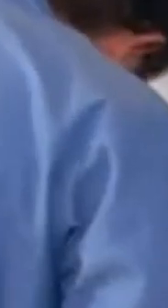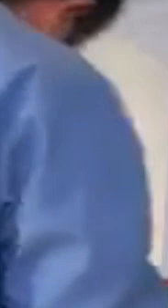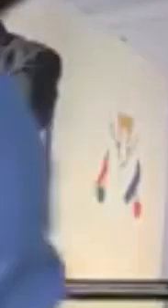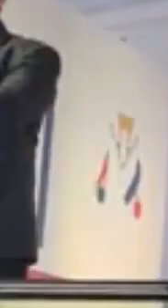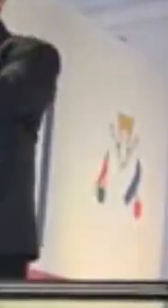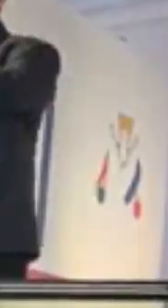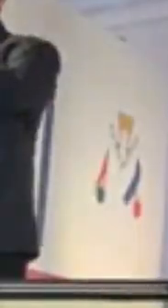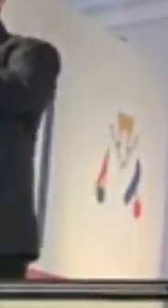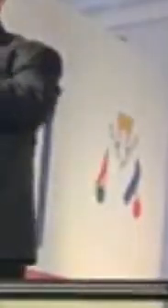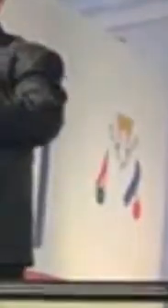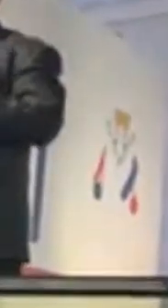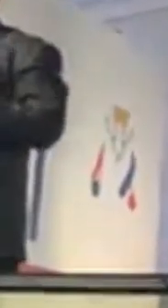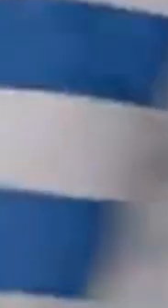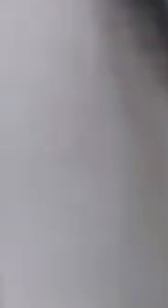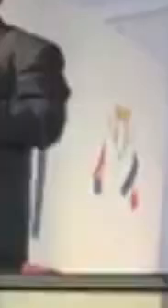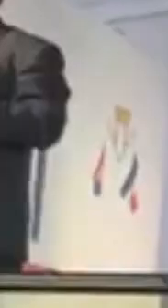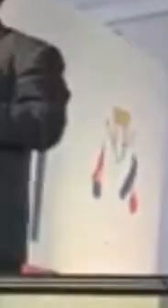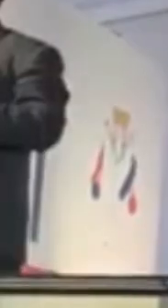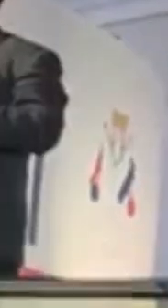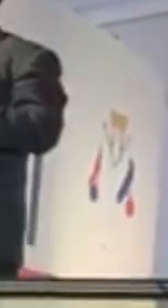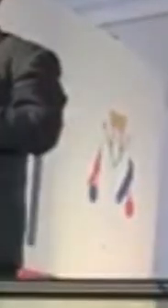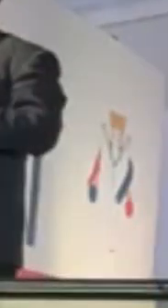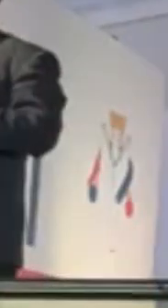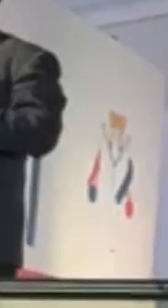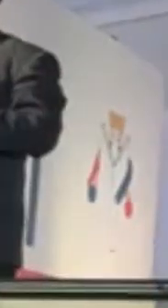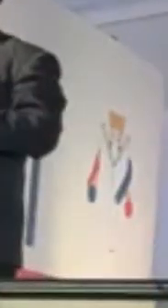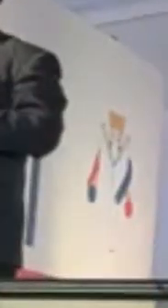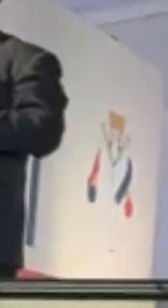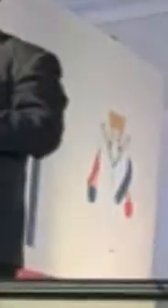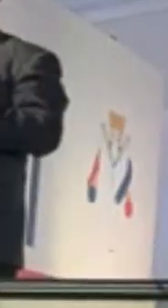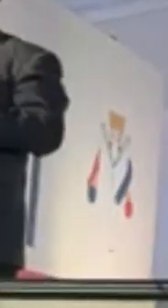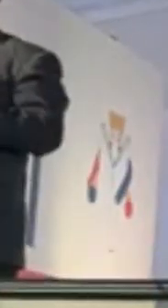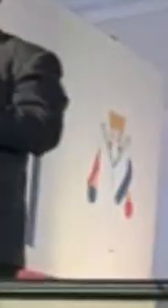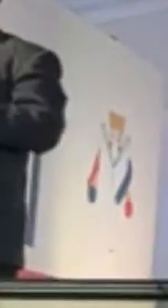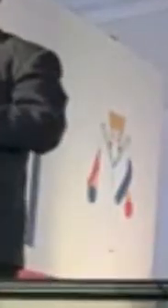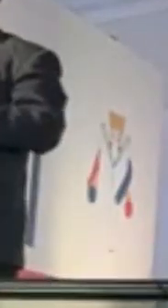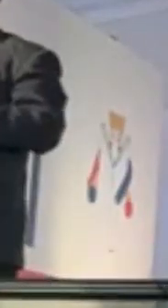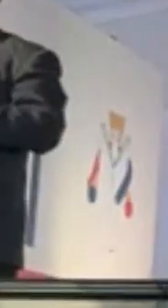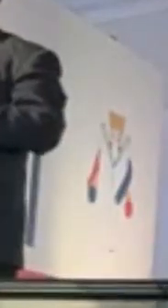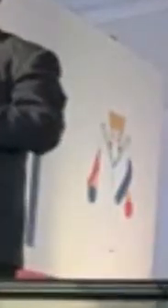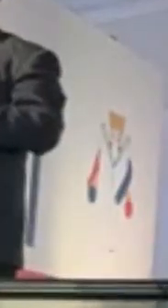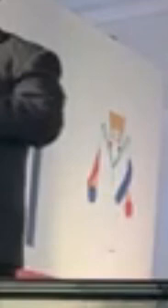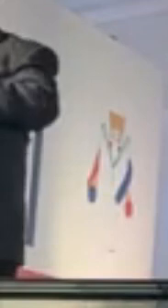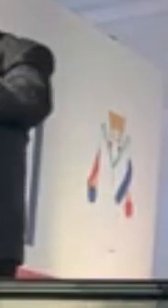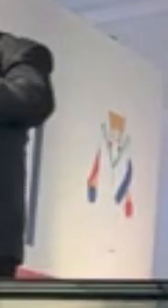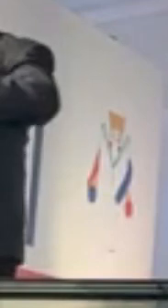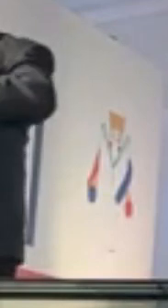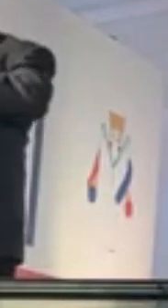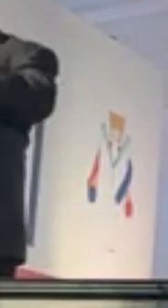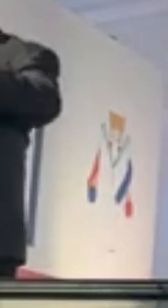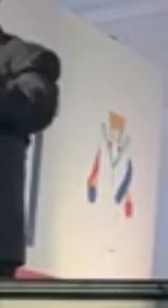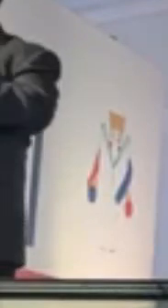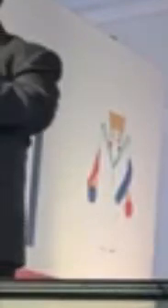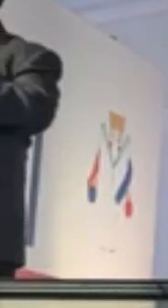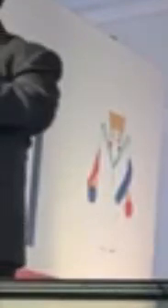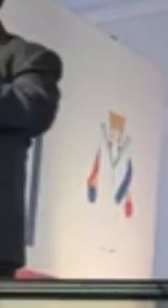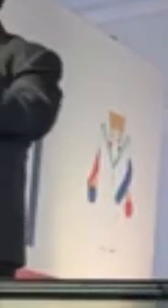tardes. Precisamente en esta coyuntura mundial en la que nos encontramos y en